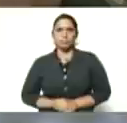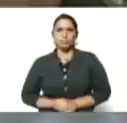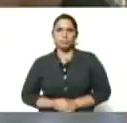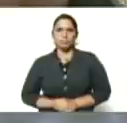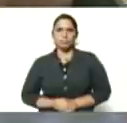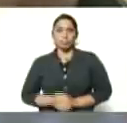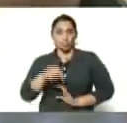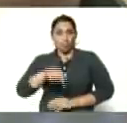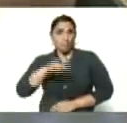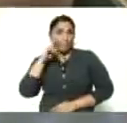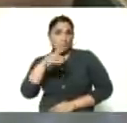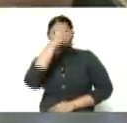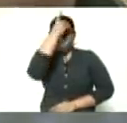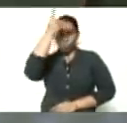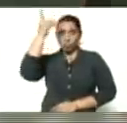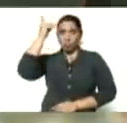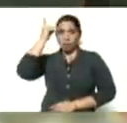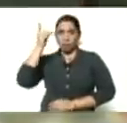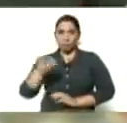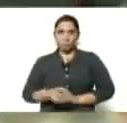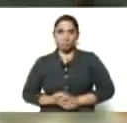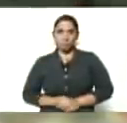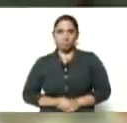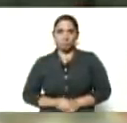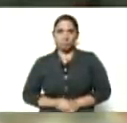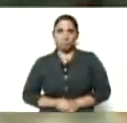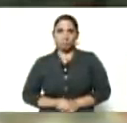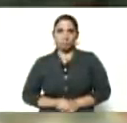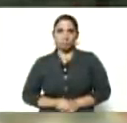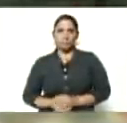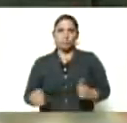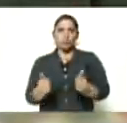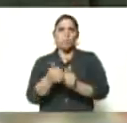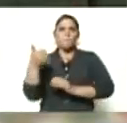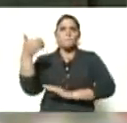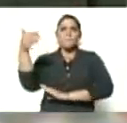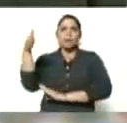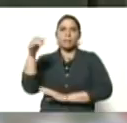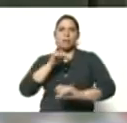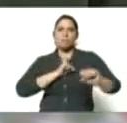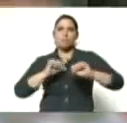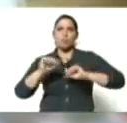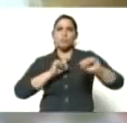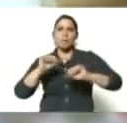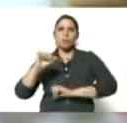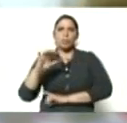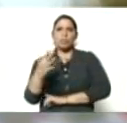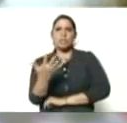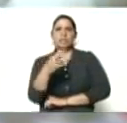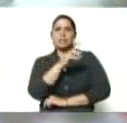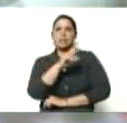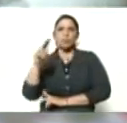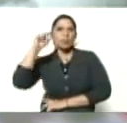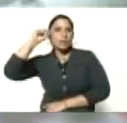Hoy vi a Diosdado con una bandera del movimiento Quinta República,